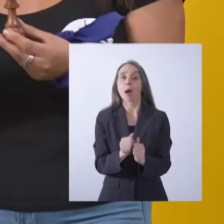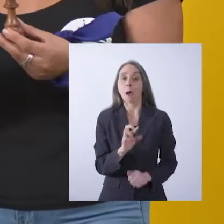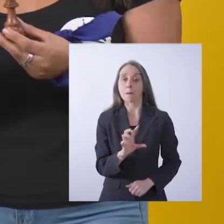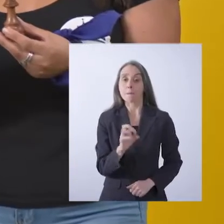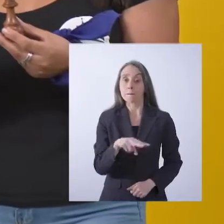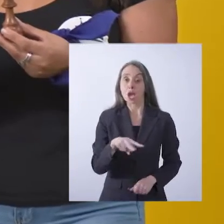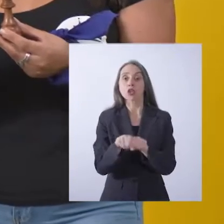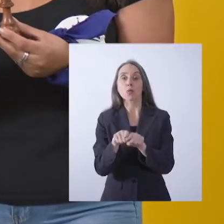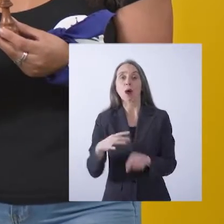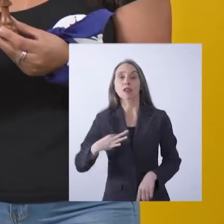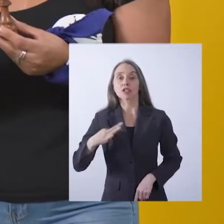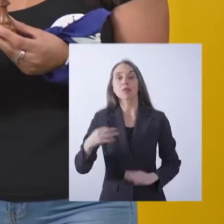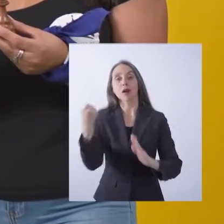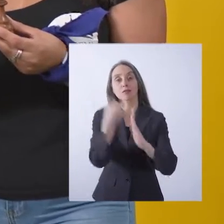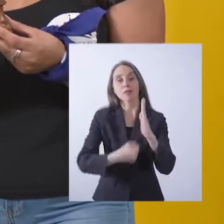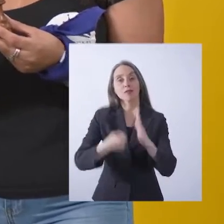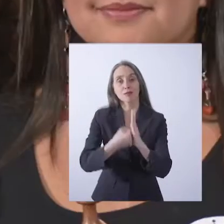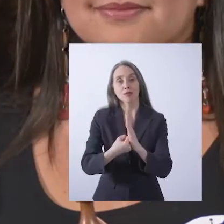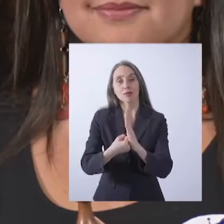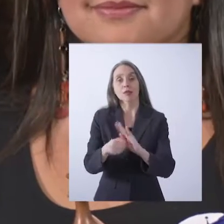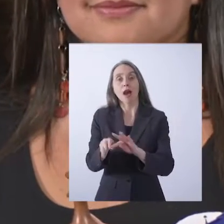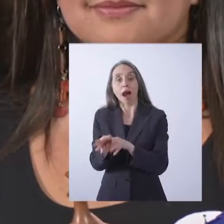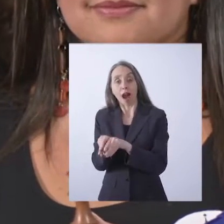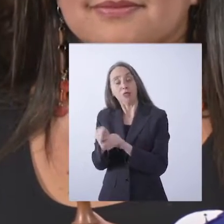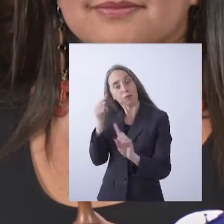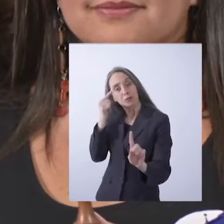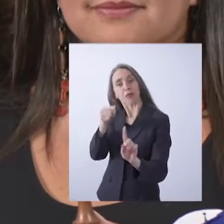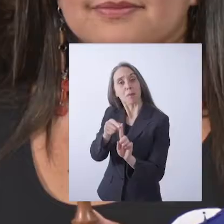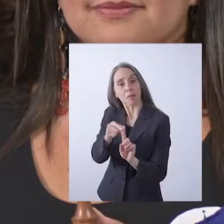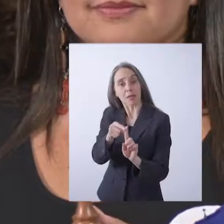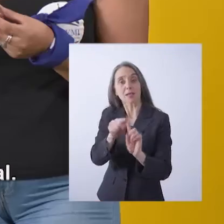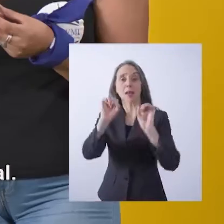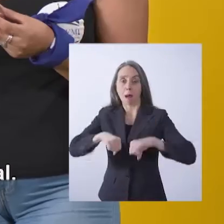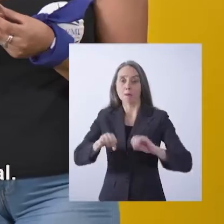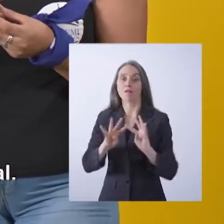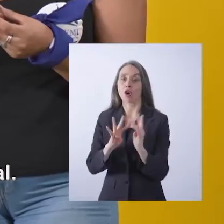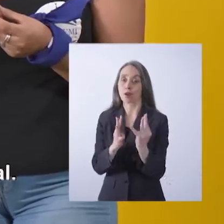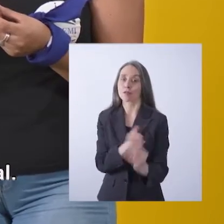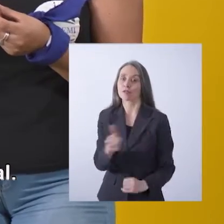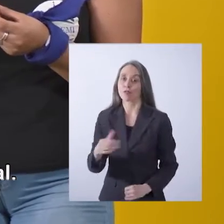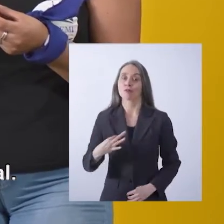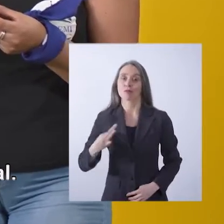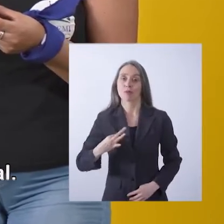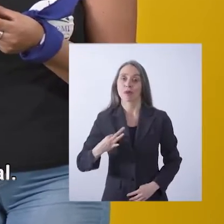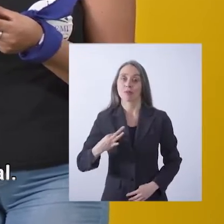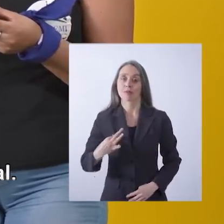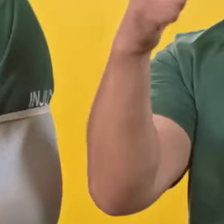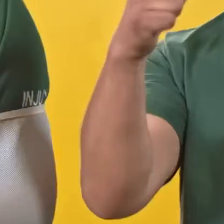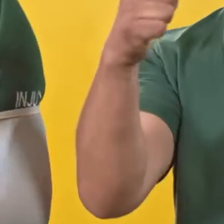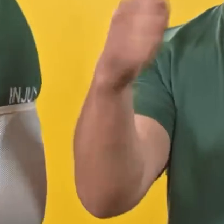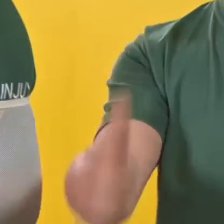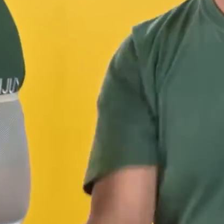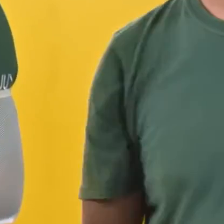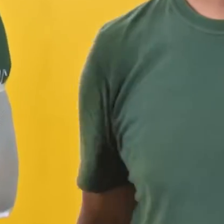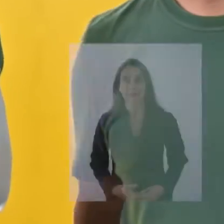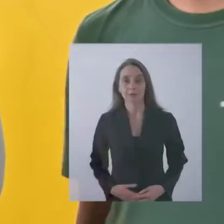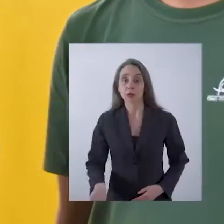Y el peón, el pueblo, es el alma de la lucha. En AGFEM, nuestra táctica es aprobar. Nuestra estrategia es Convención Constitucional.